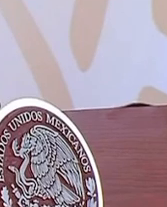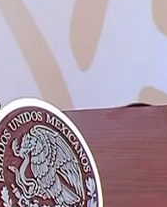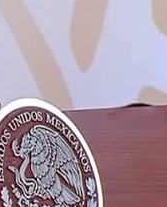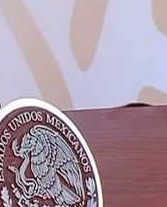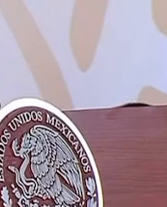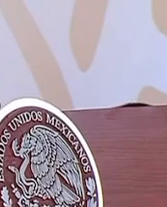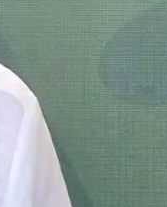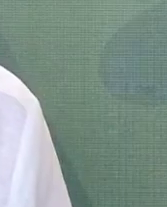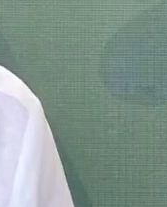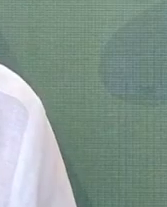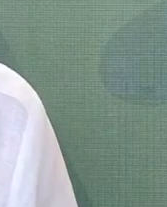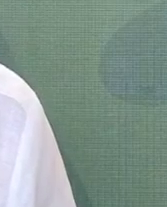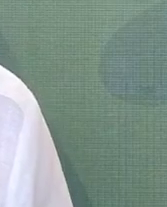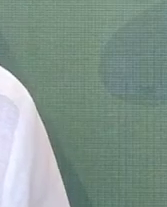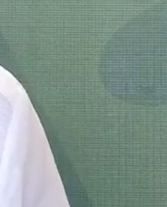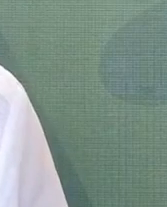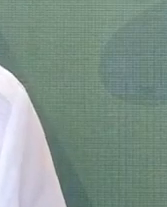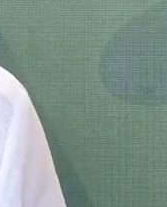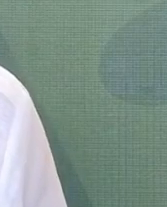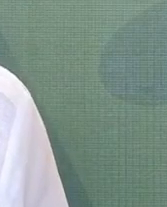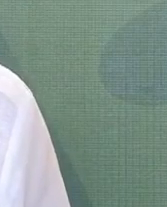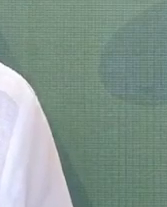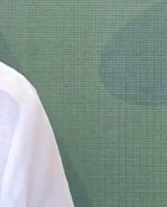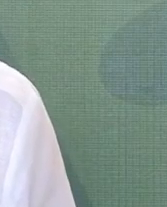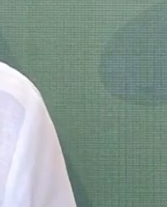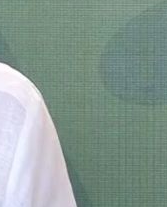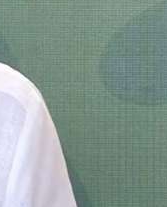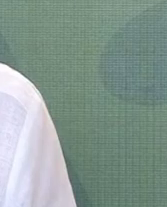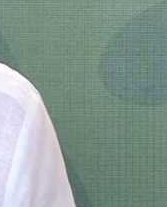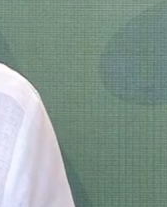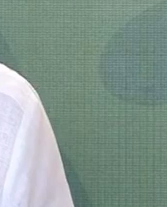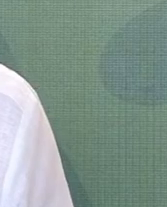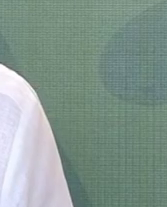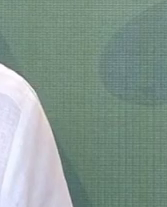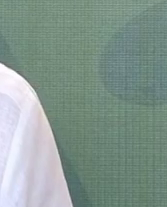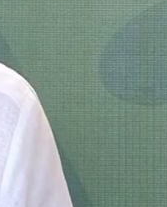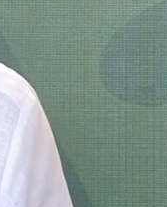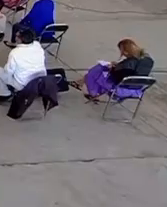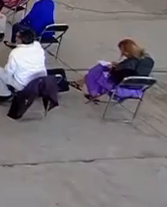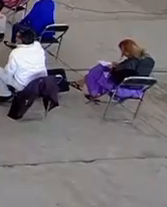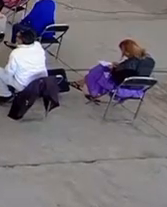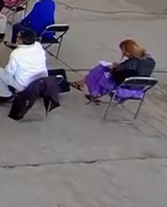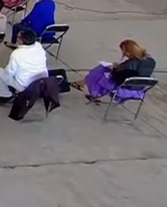y sin sus asesores de las organizaciones